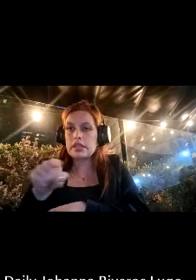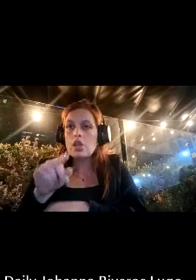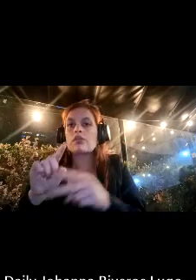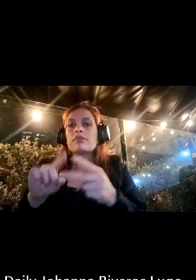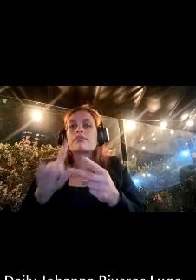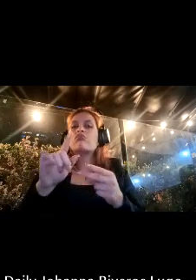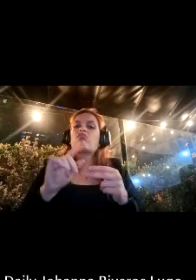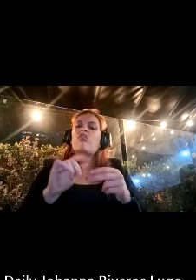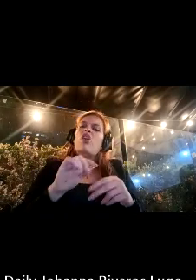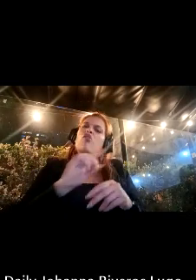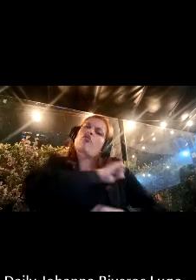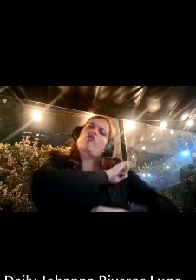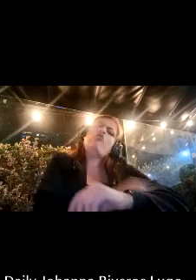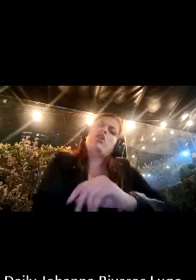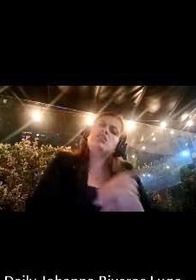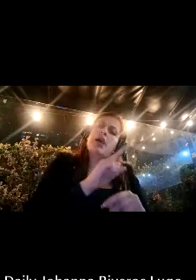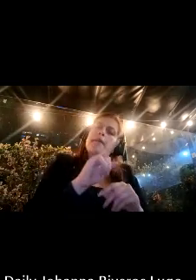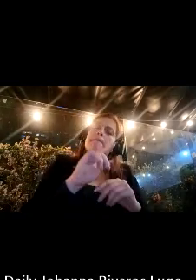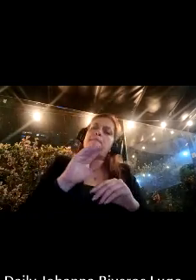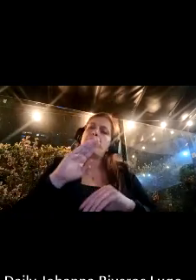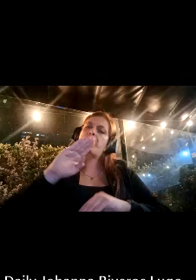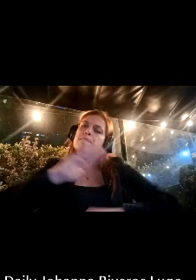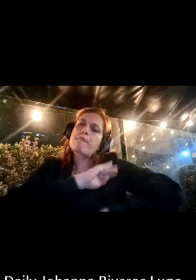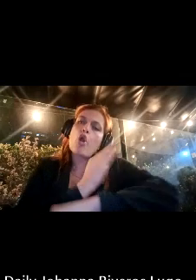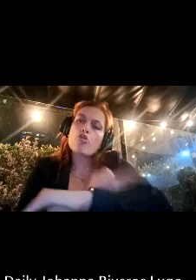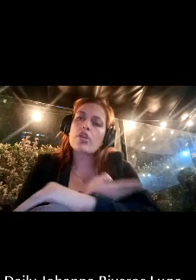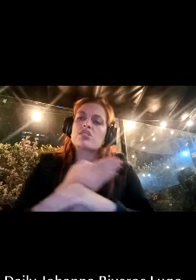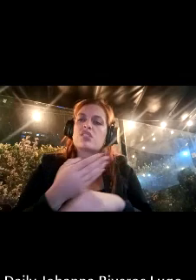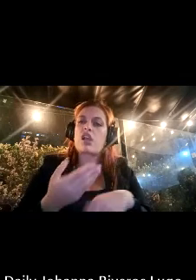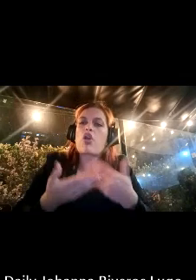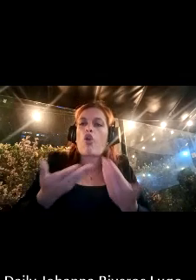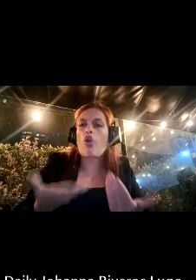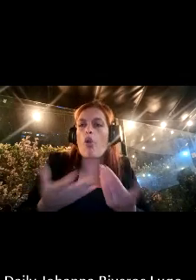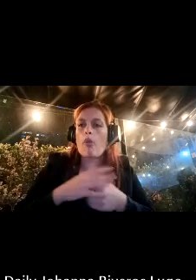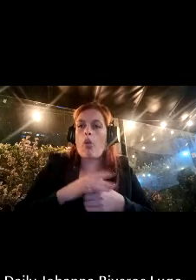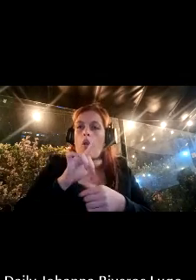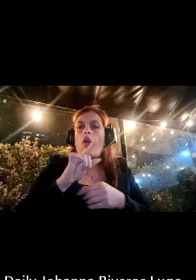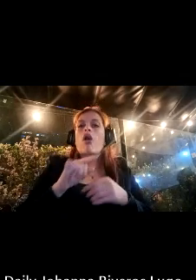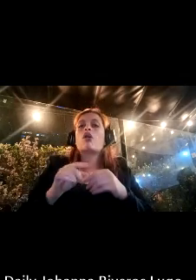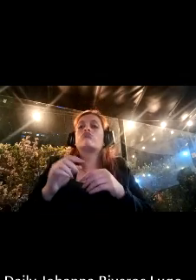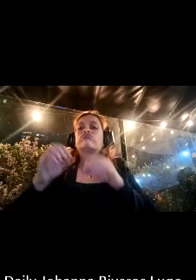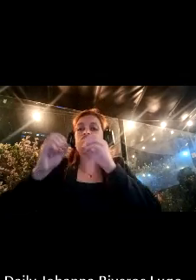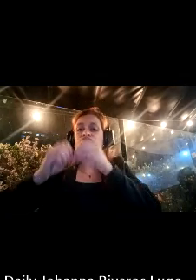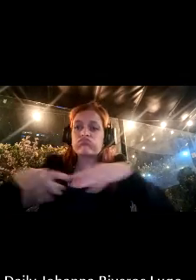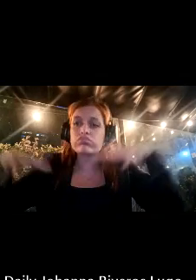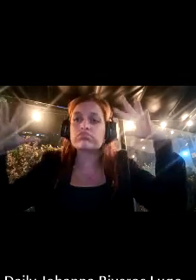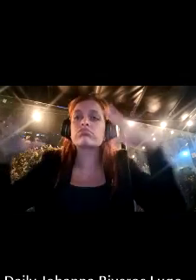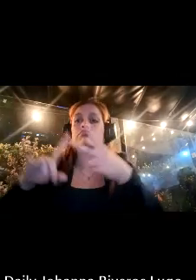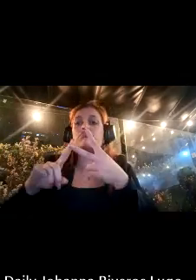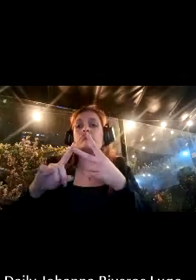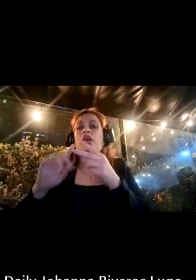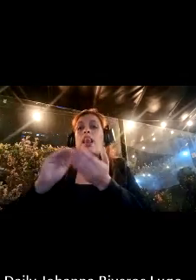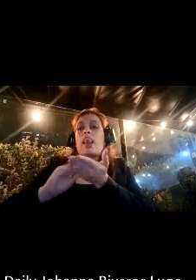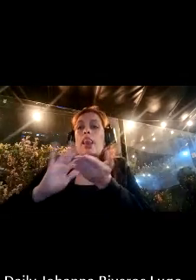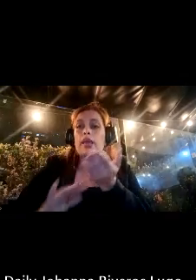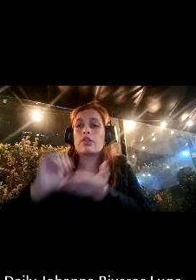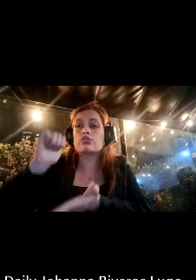aplicar? En la simulación de fluidos, explosiones y colisiones en